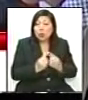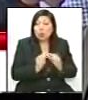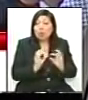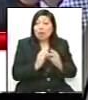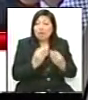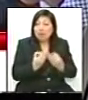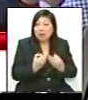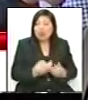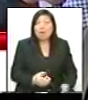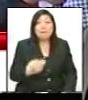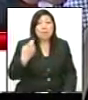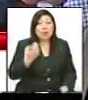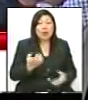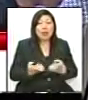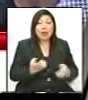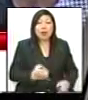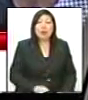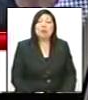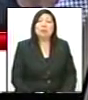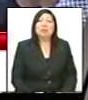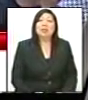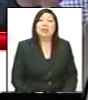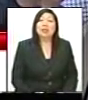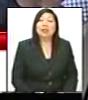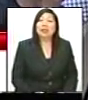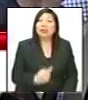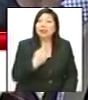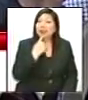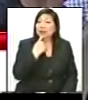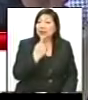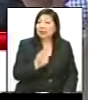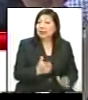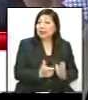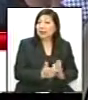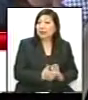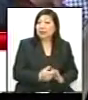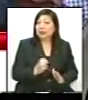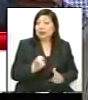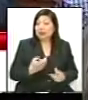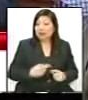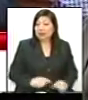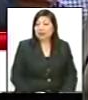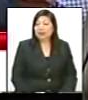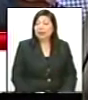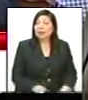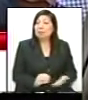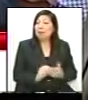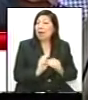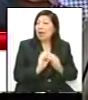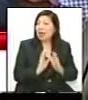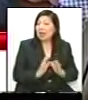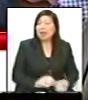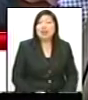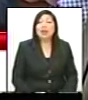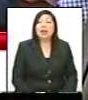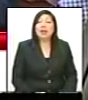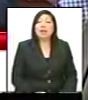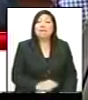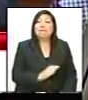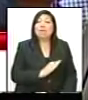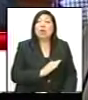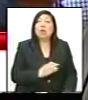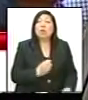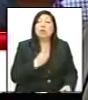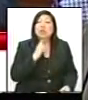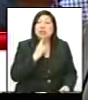familiar, laboral, político, económico. En el acápite asignado en la letra E, al referirse a la transparencia, consideramos que tal como está